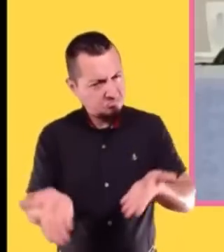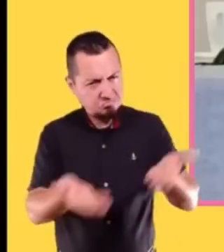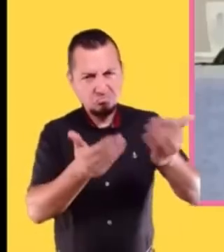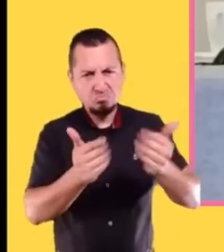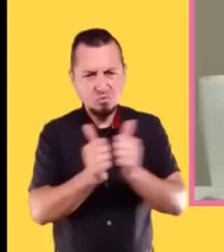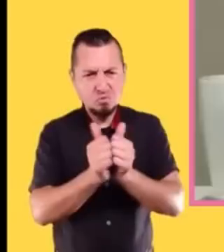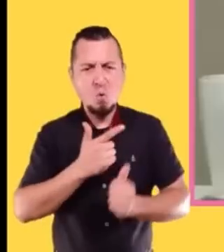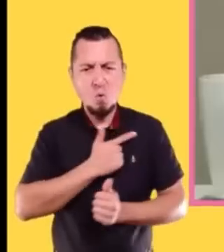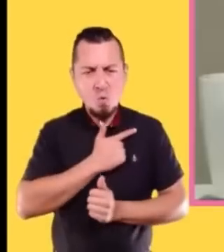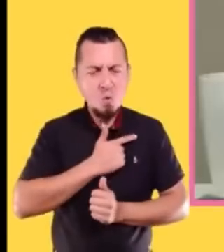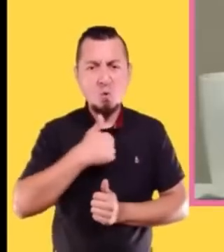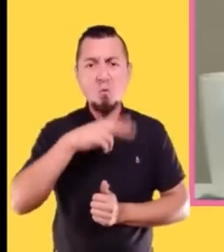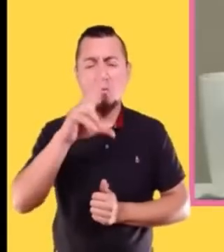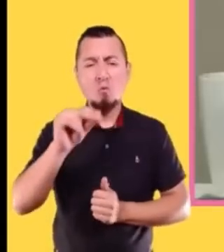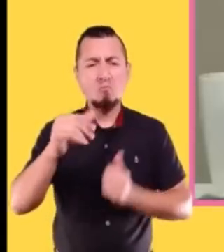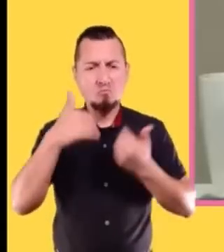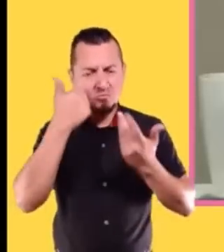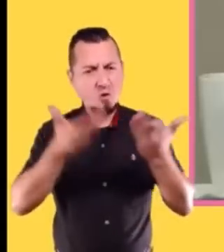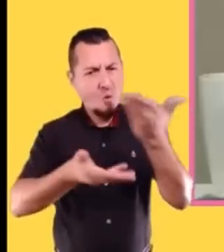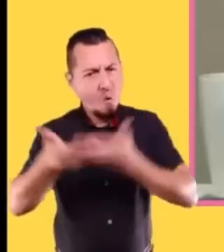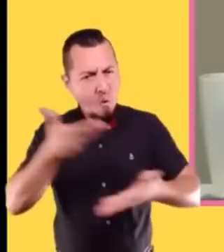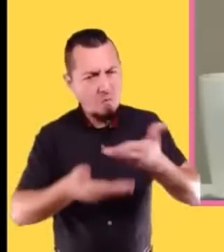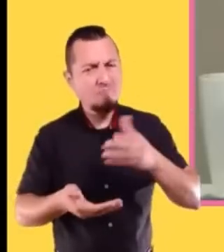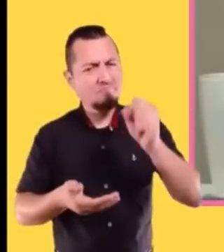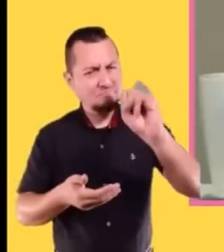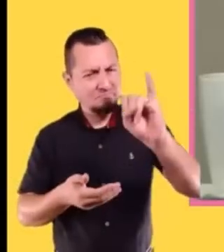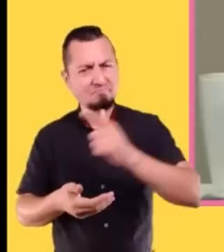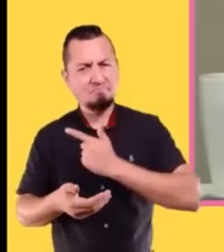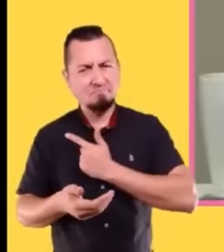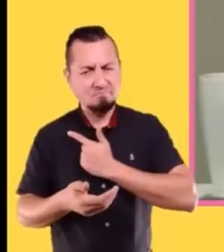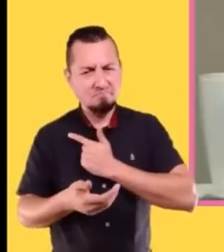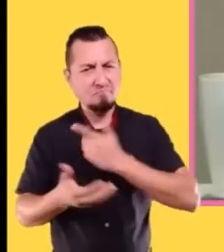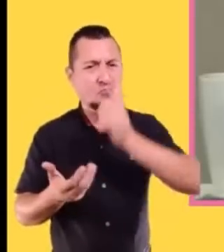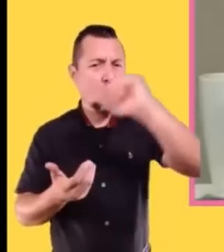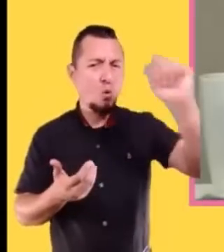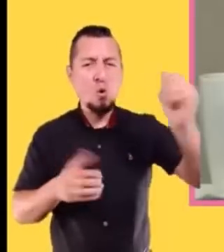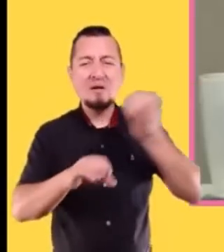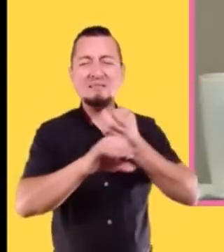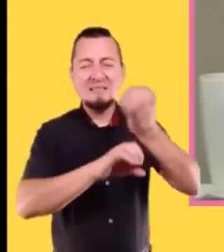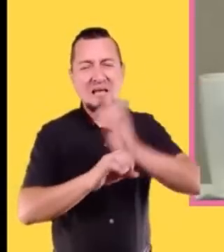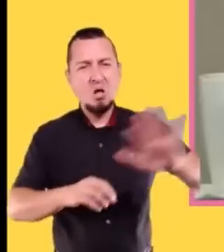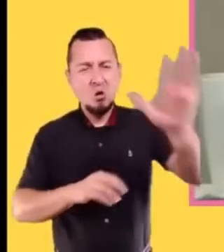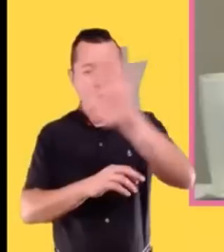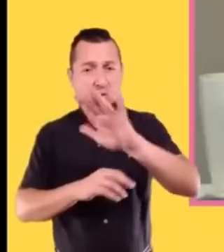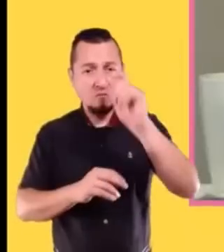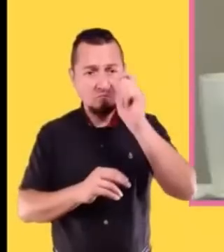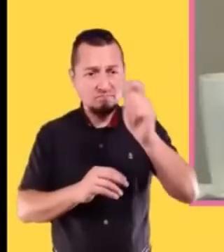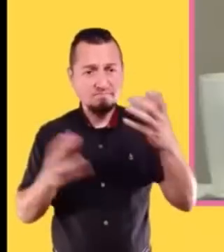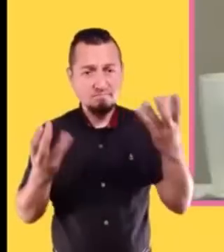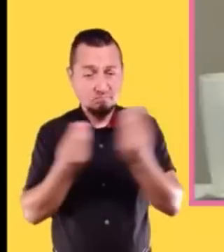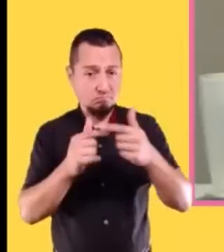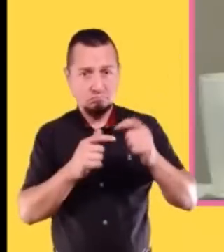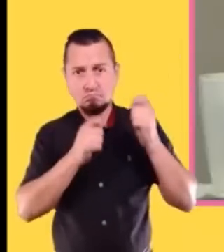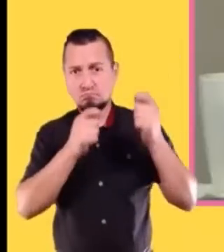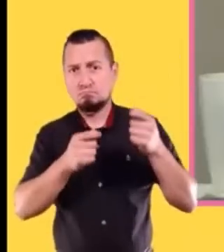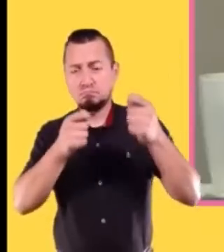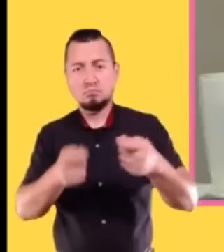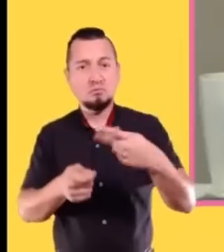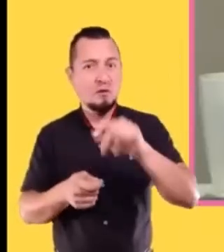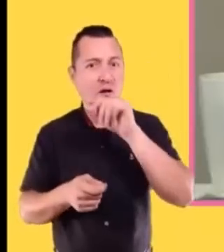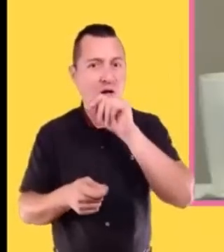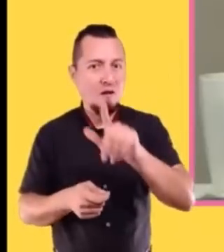materiales que nos van a permitir formar con solidez a las nuevas generaciones de jaliscienses. Por